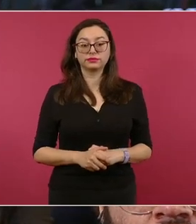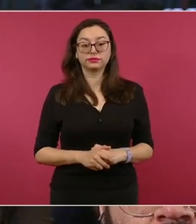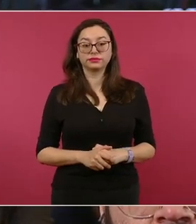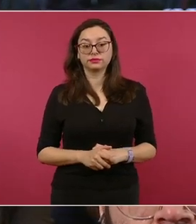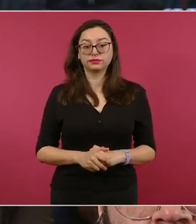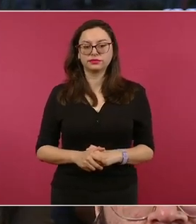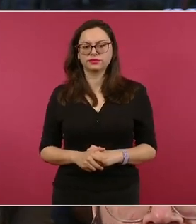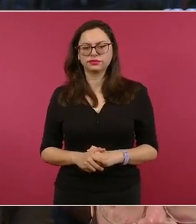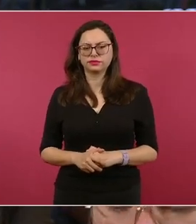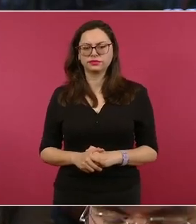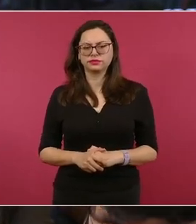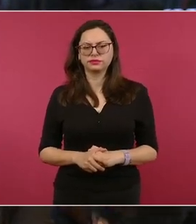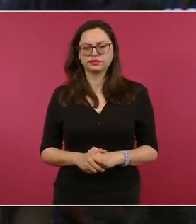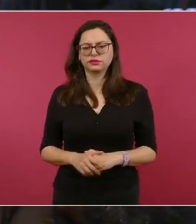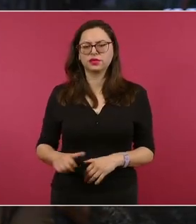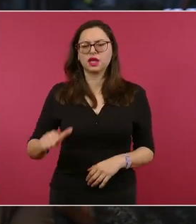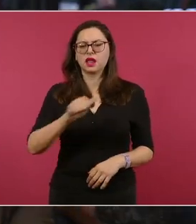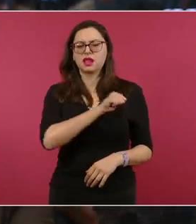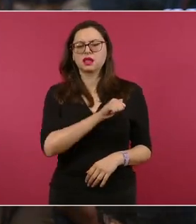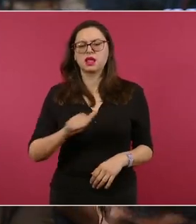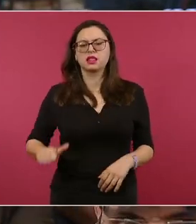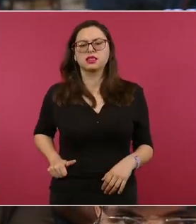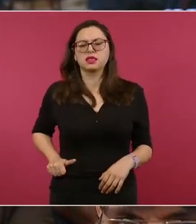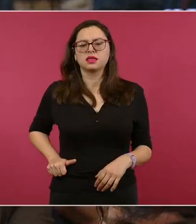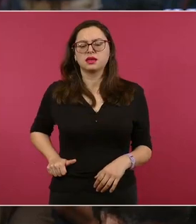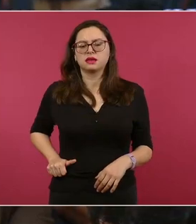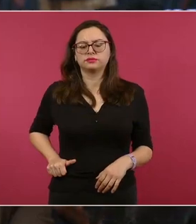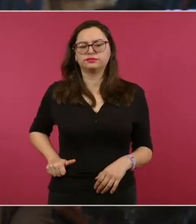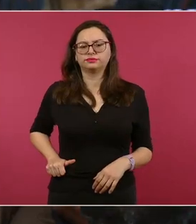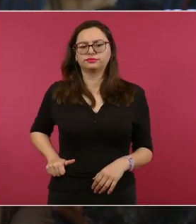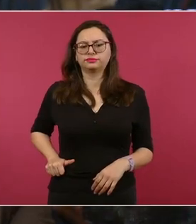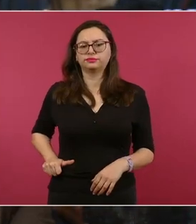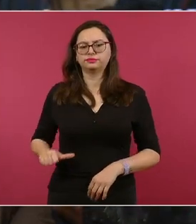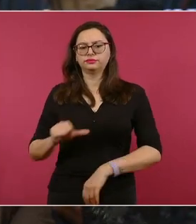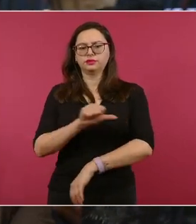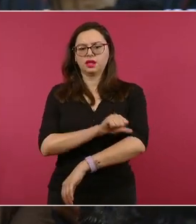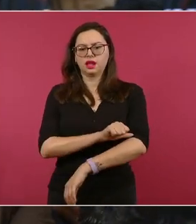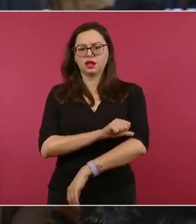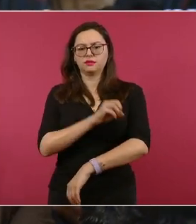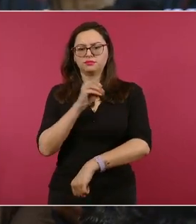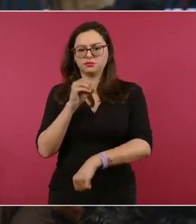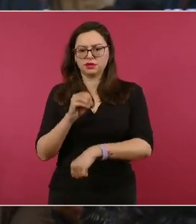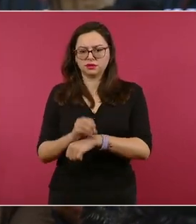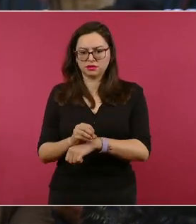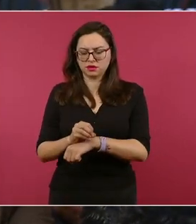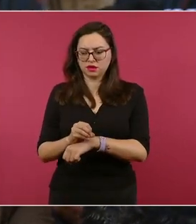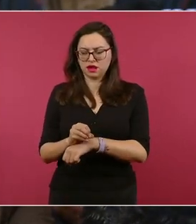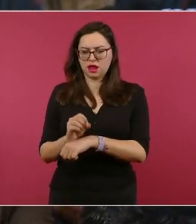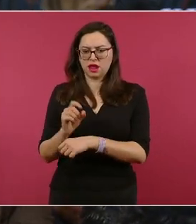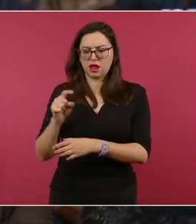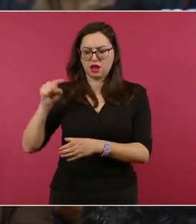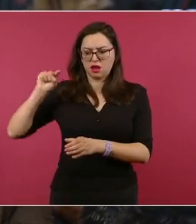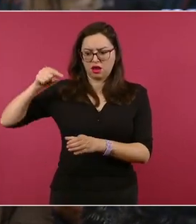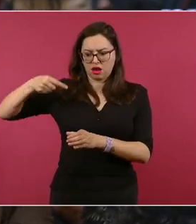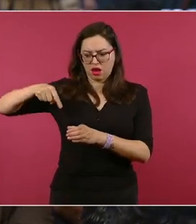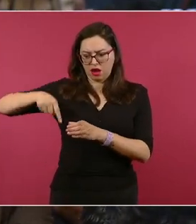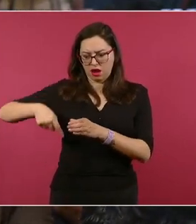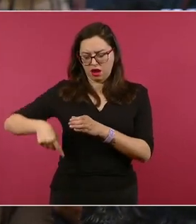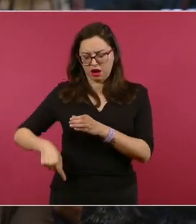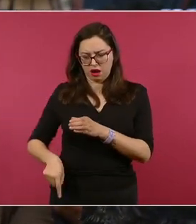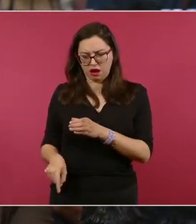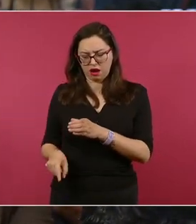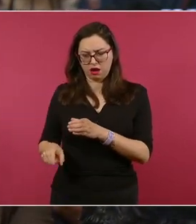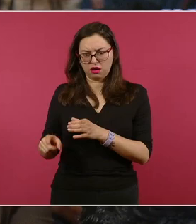en la alcaldía Álvaro Obregón, que pues, se contaminó, el ejército lo tuvo que